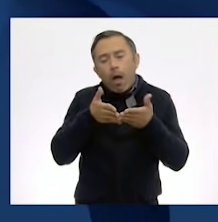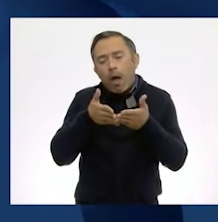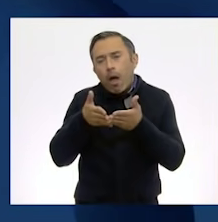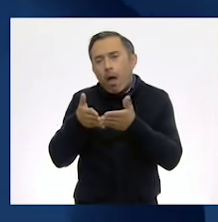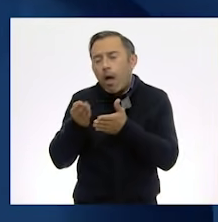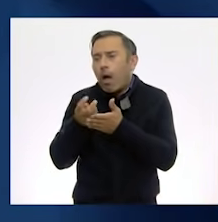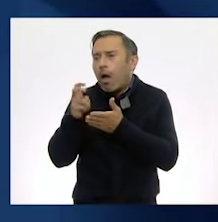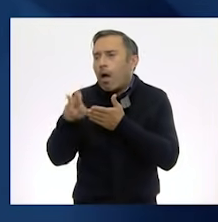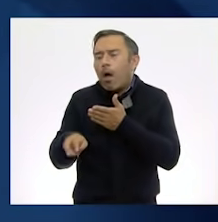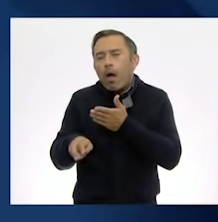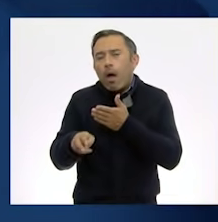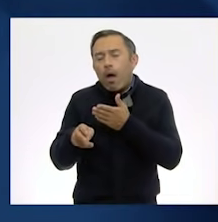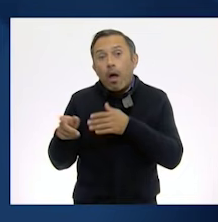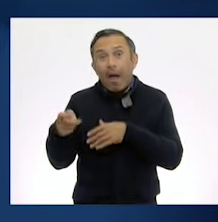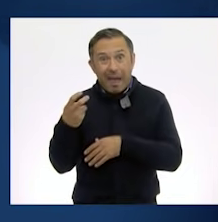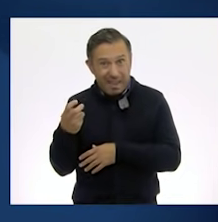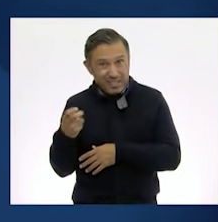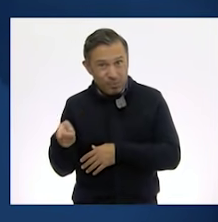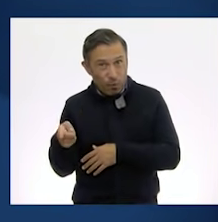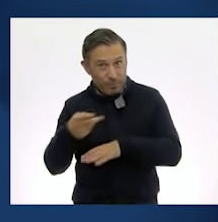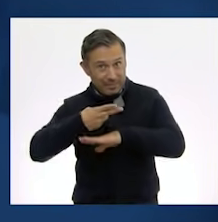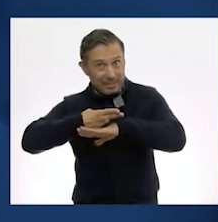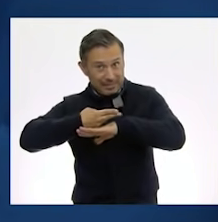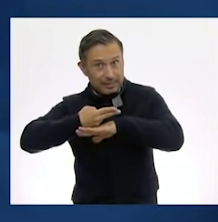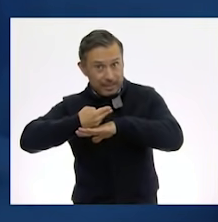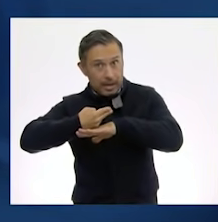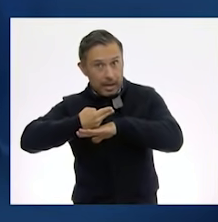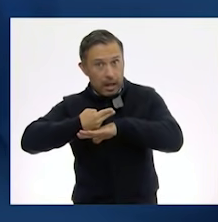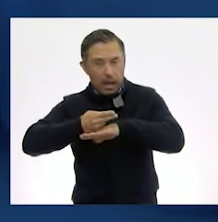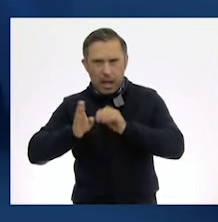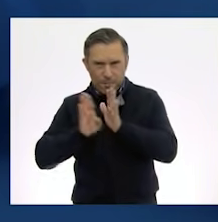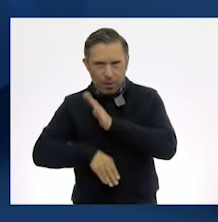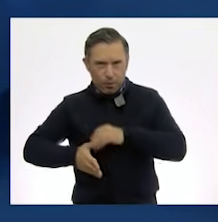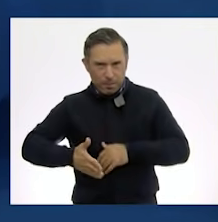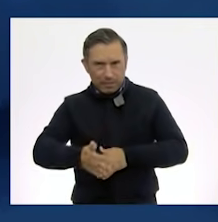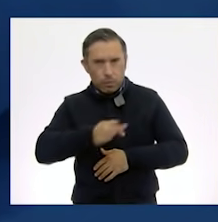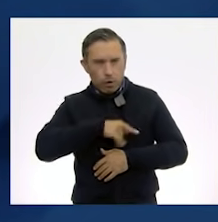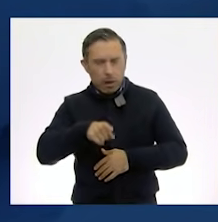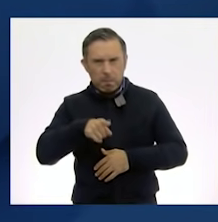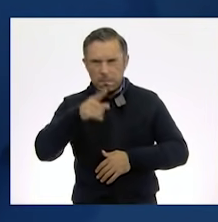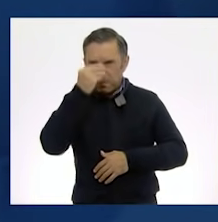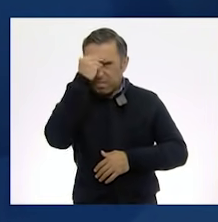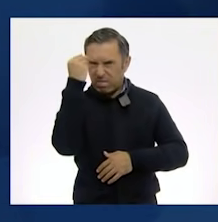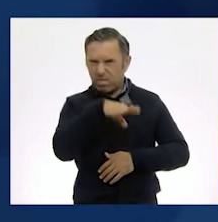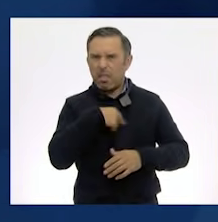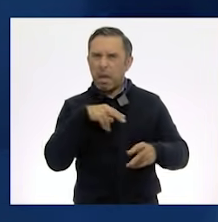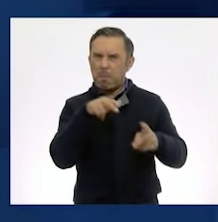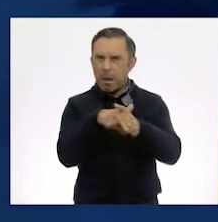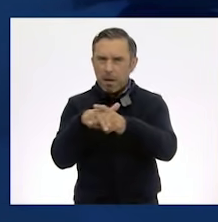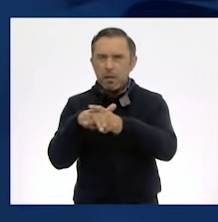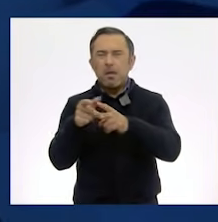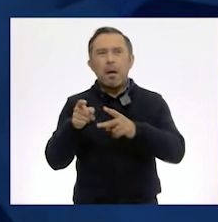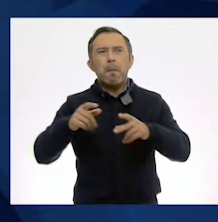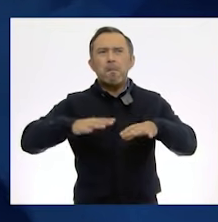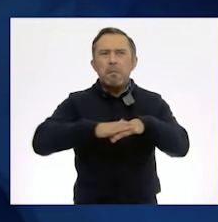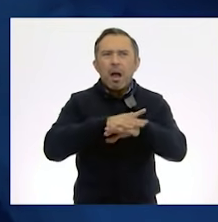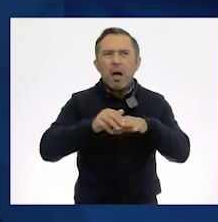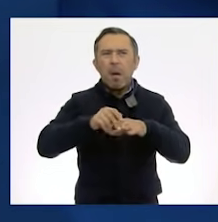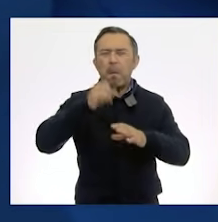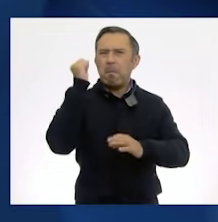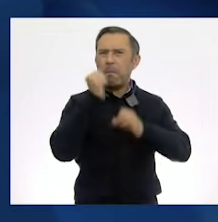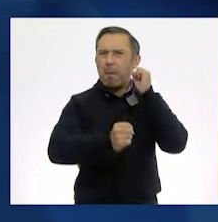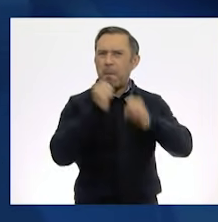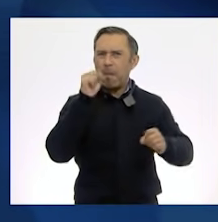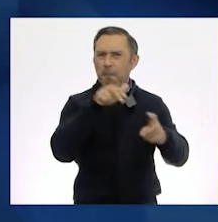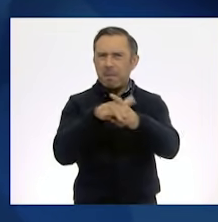Entonces, las infames sirenas los mataban en los prados y en las playas donde vivían. Se amontonaban